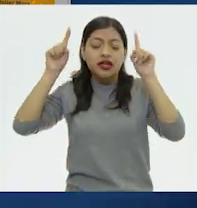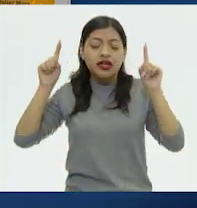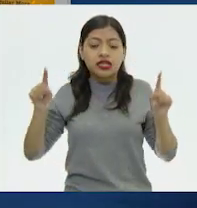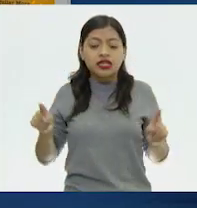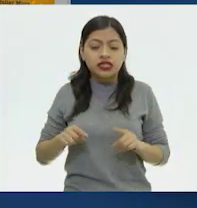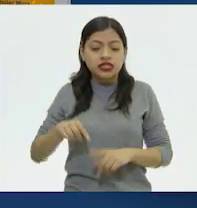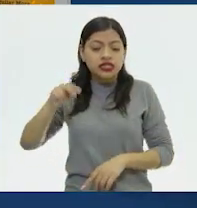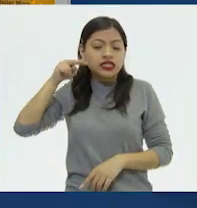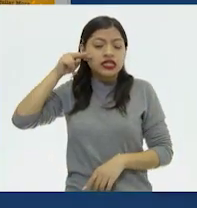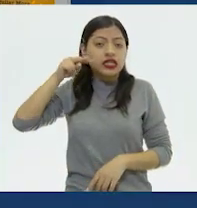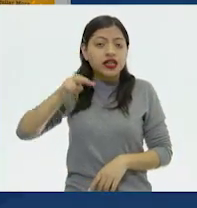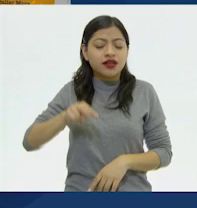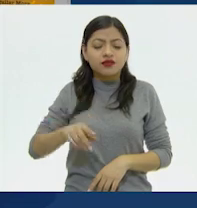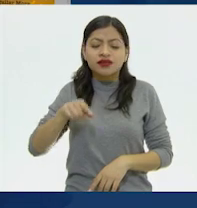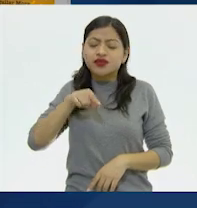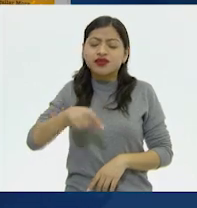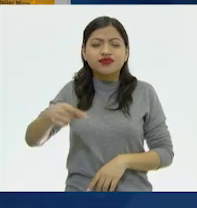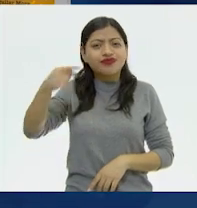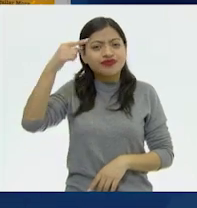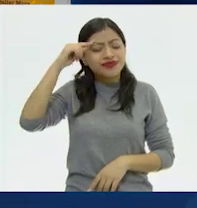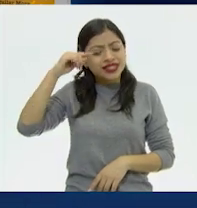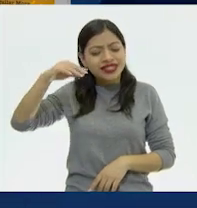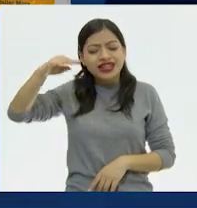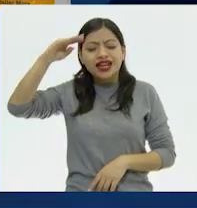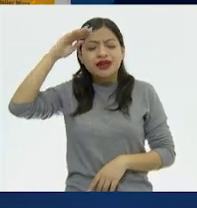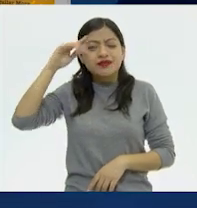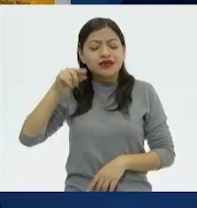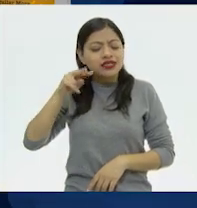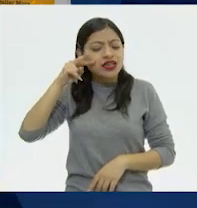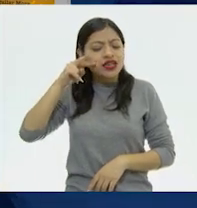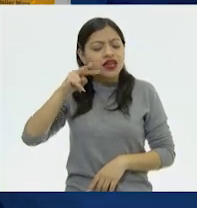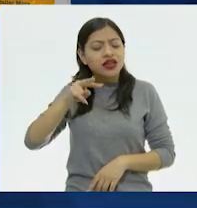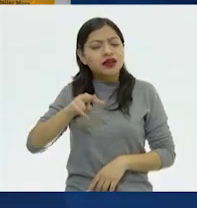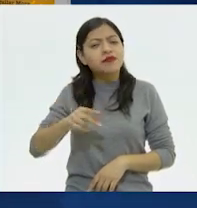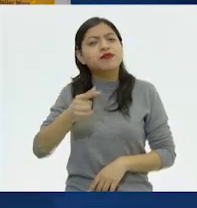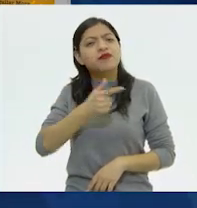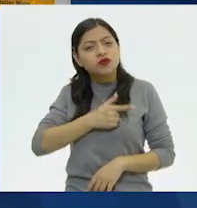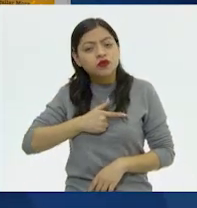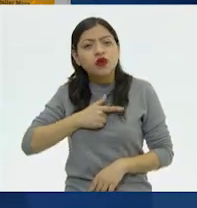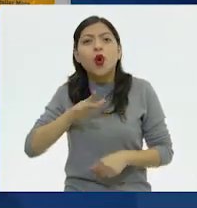mi obsesión en las noches. Me gustaba verlo, porque me